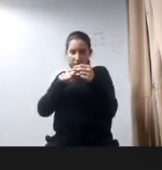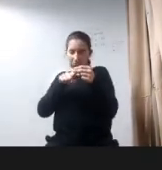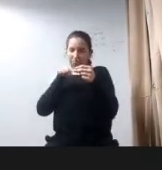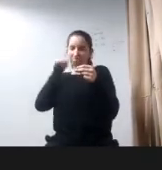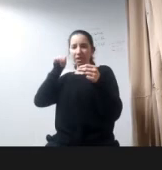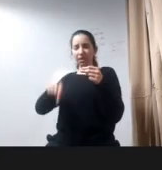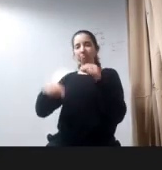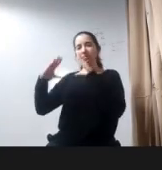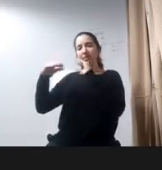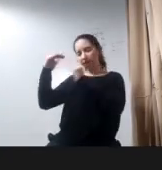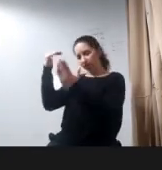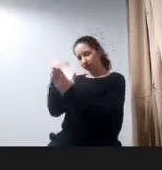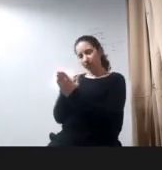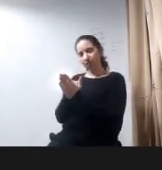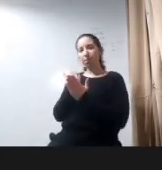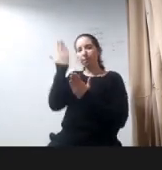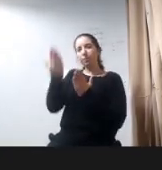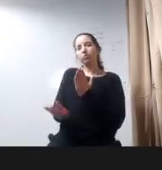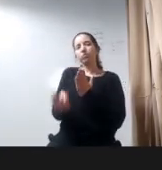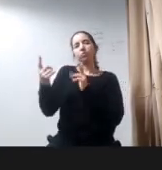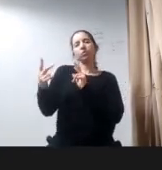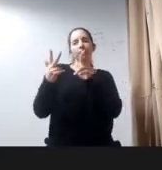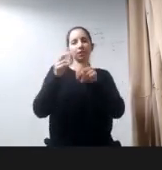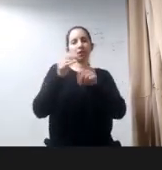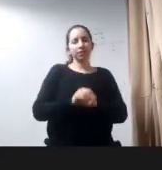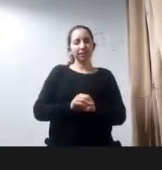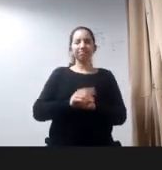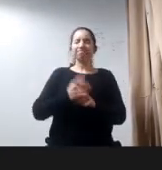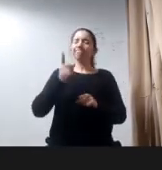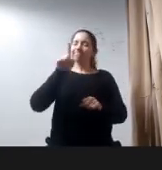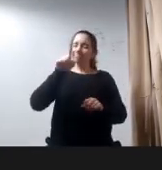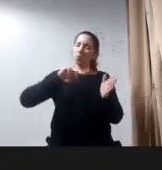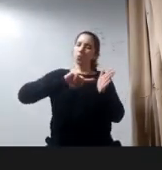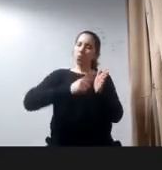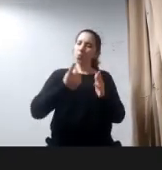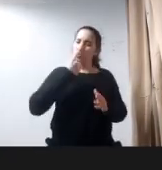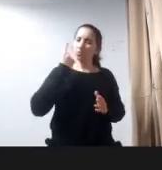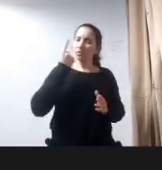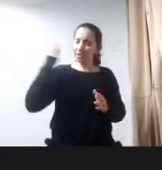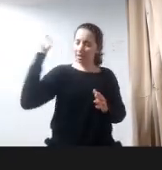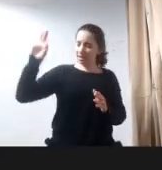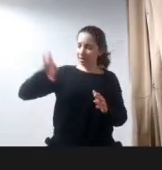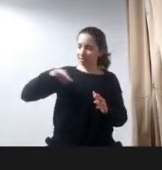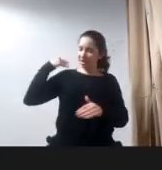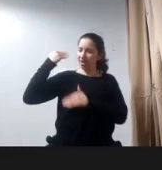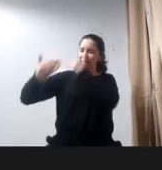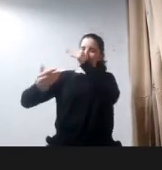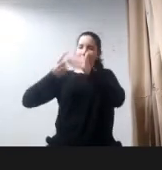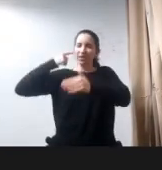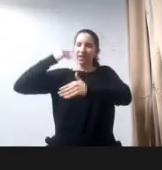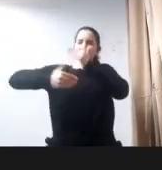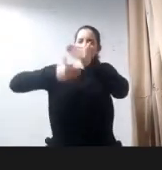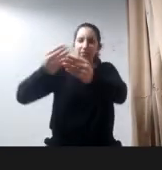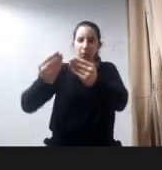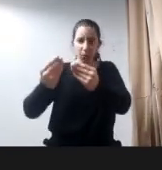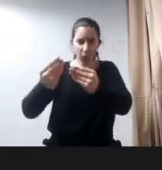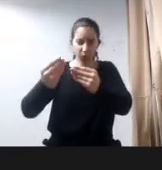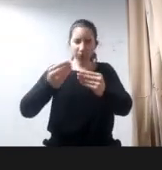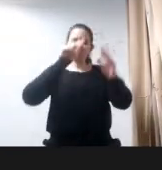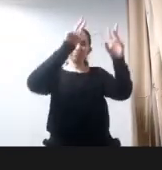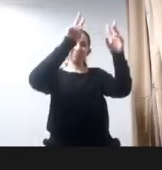decía, en relación a las vidas vivibles, que es interesante también pensar en la perspectiva